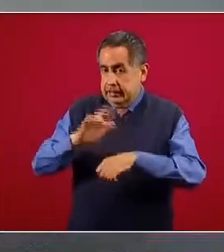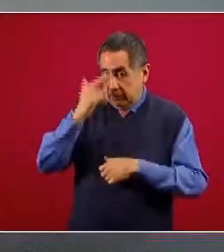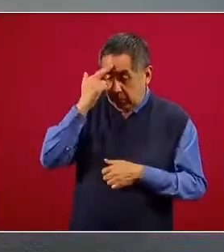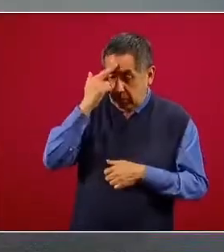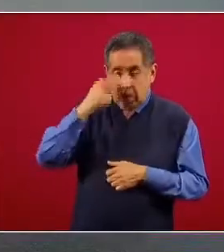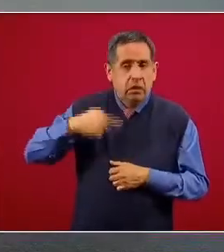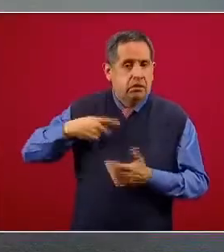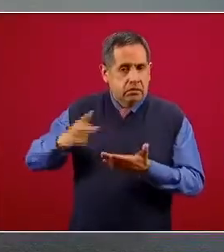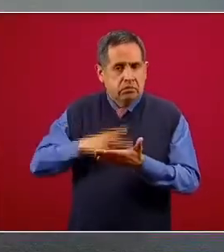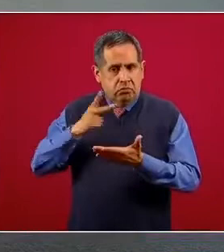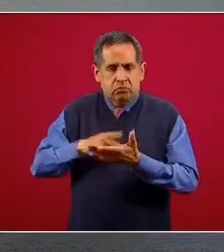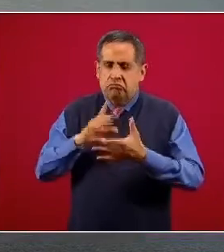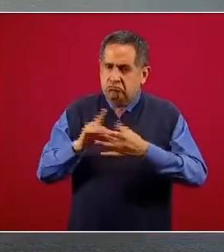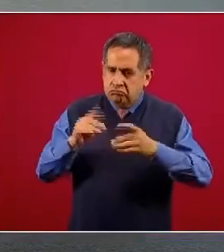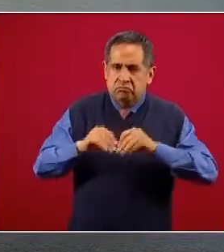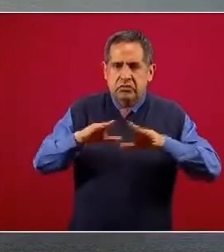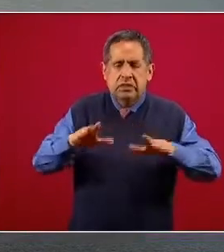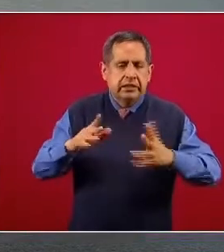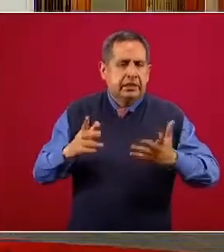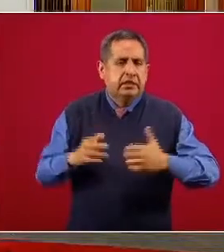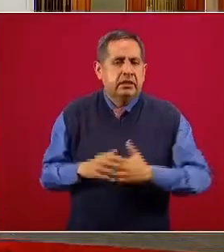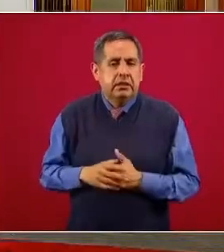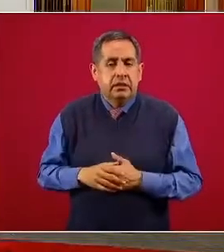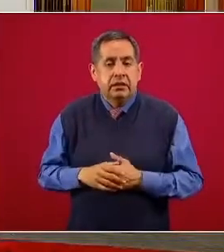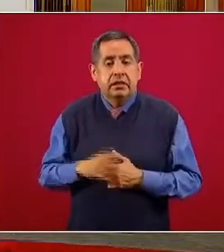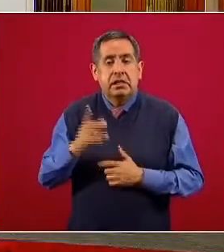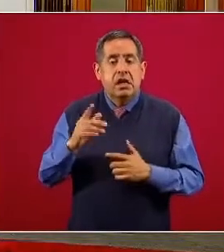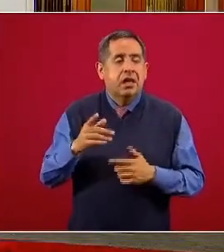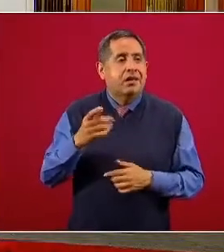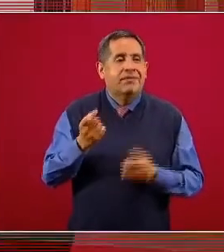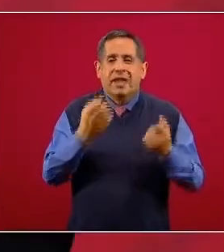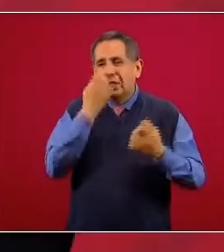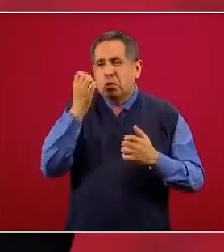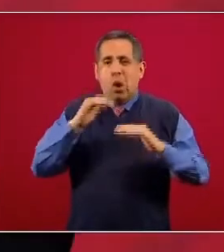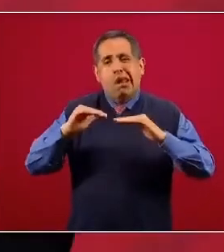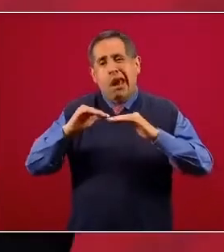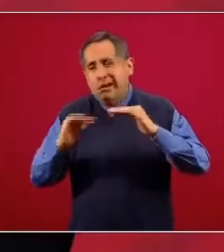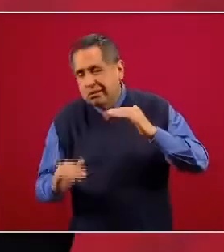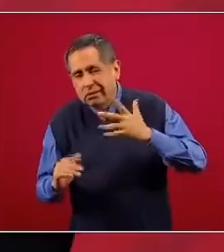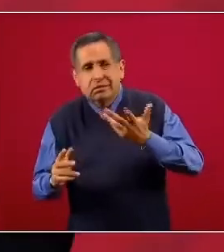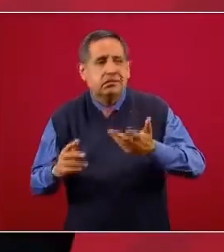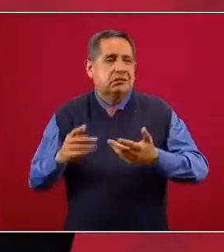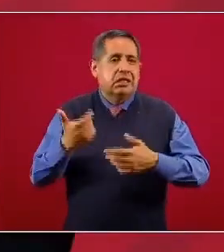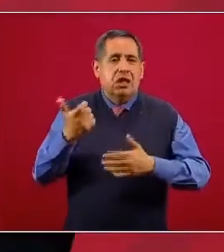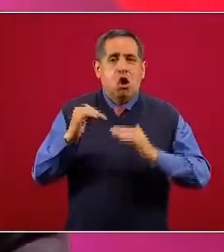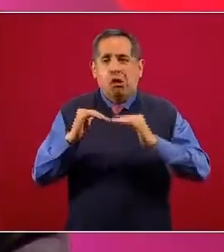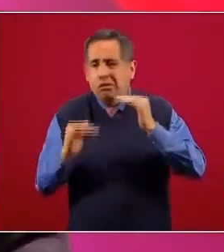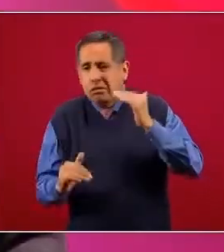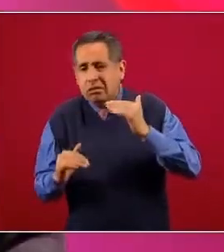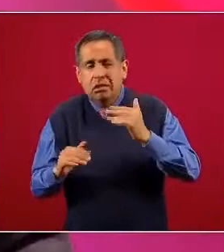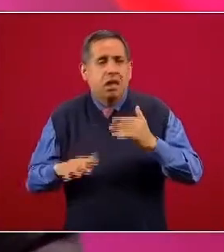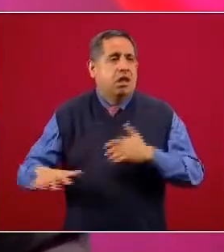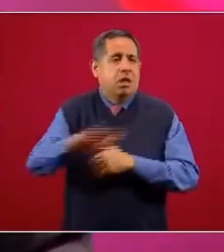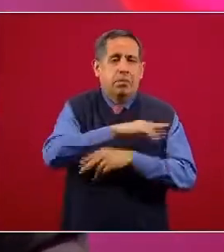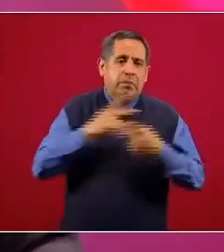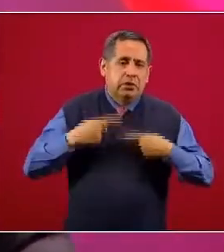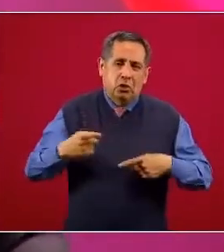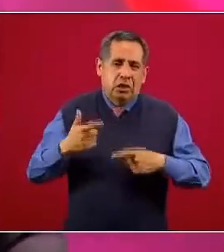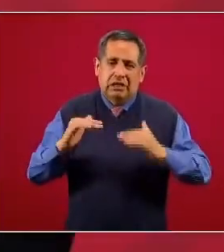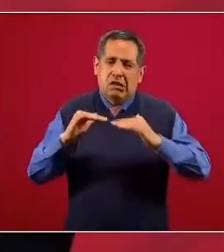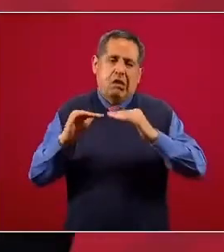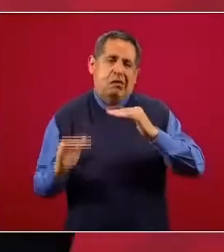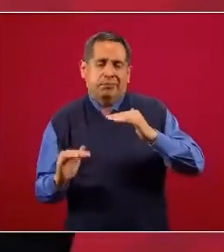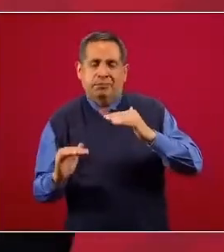lo que hemos dicho en innumerables ocasiones: la desigualdad social, la carencia económica y social es